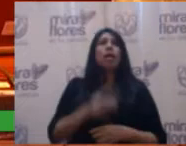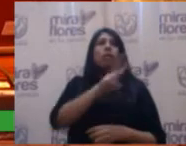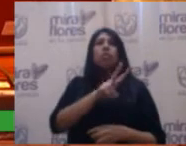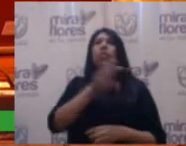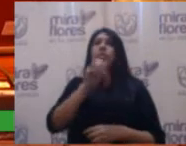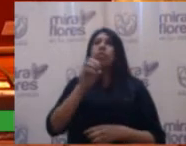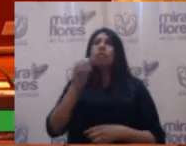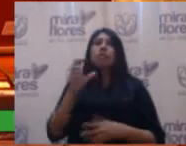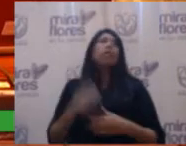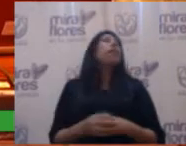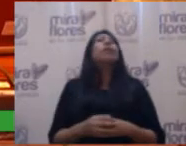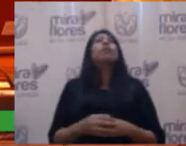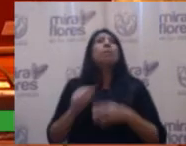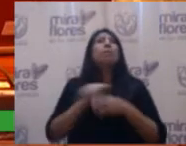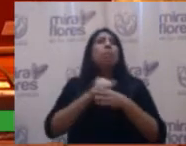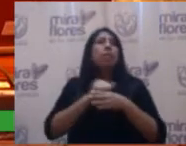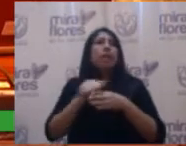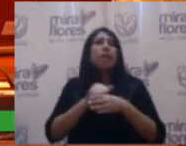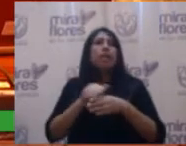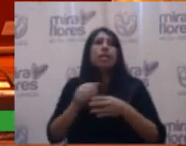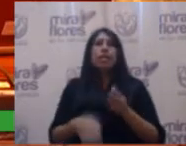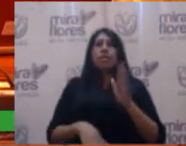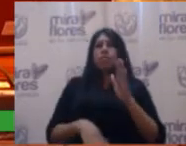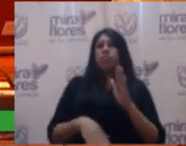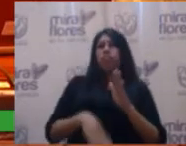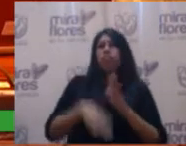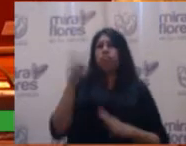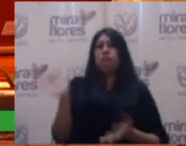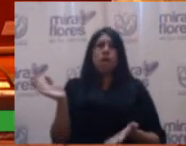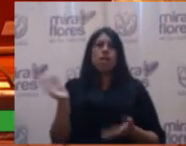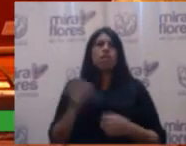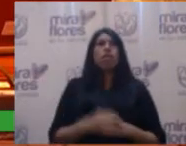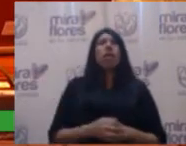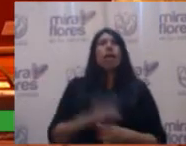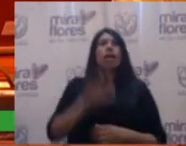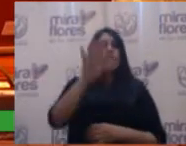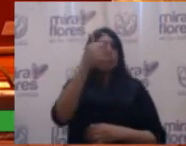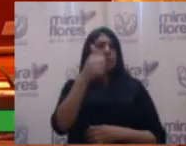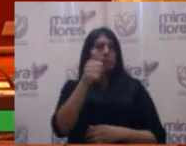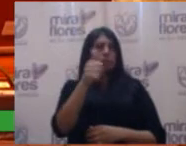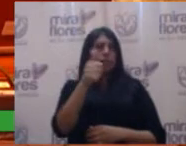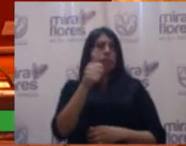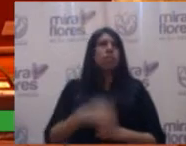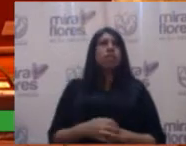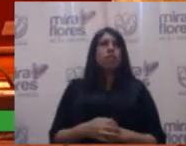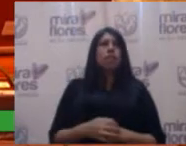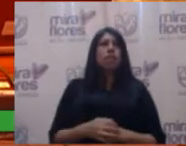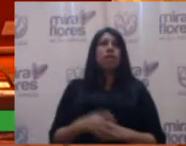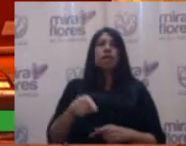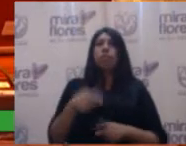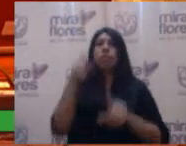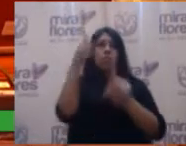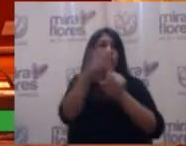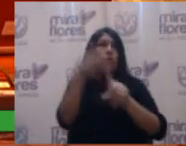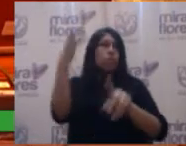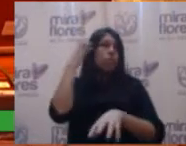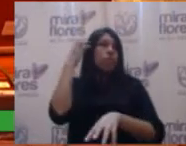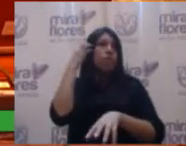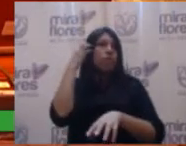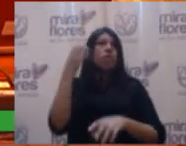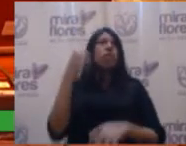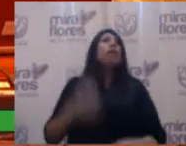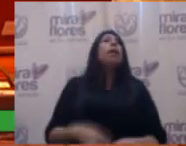nivel nacional y de estas más de 200 prácticas hay 10 que son de Miraflores. Miraflores